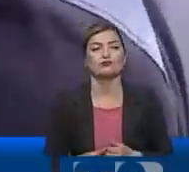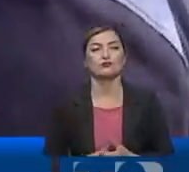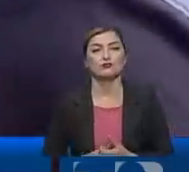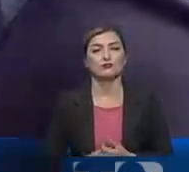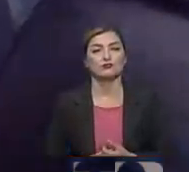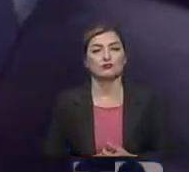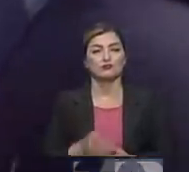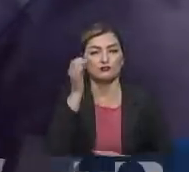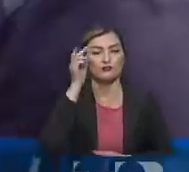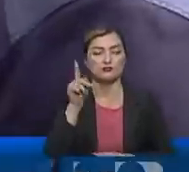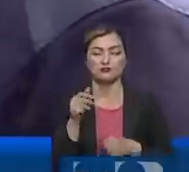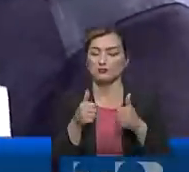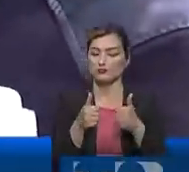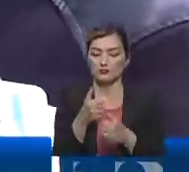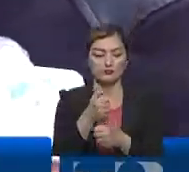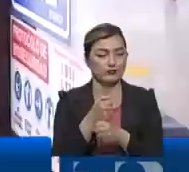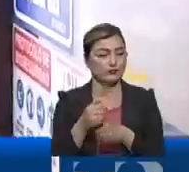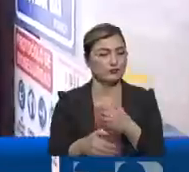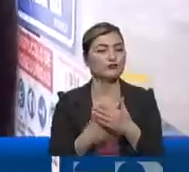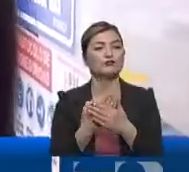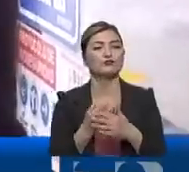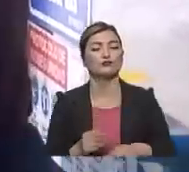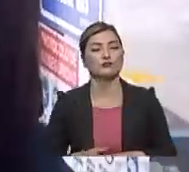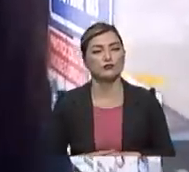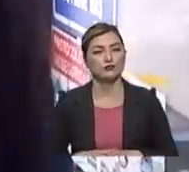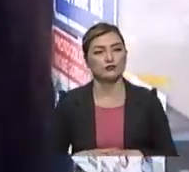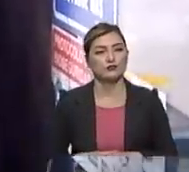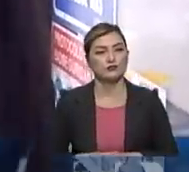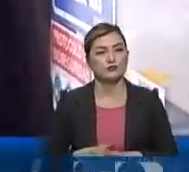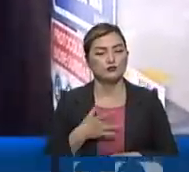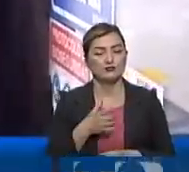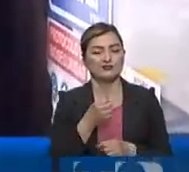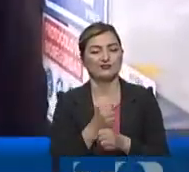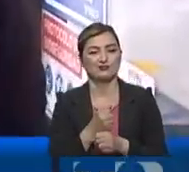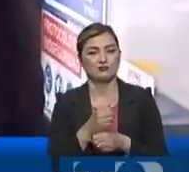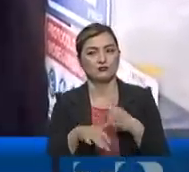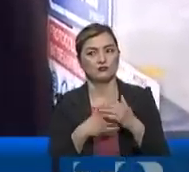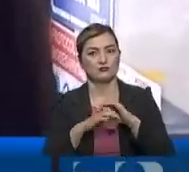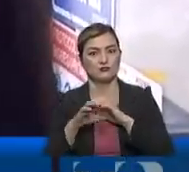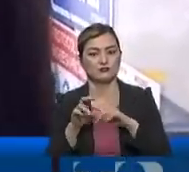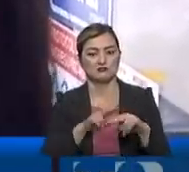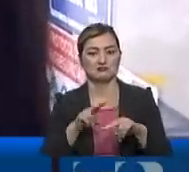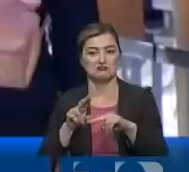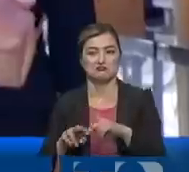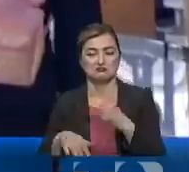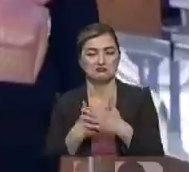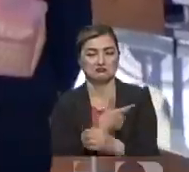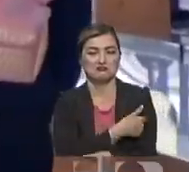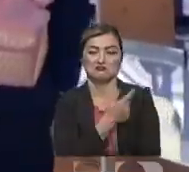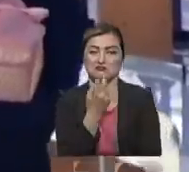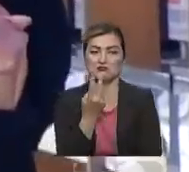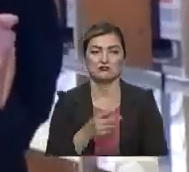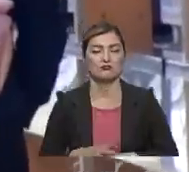bien, para seguridad de todos. Porque pues así tenemos la seguridad de que todos los que vamos en el transporte estamos vacunados. La